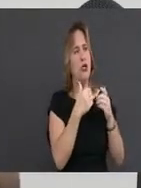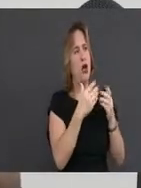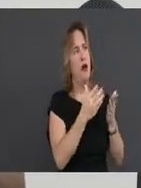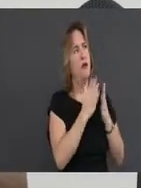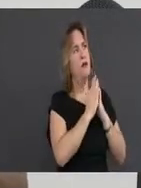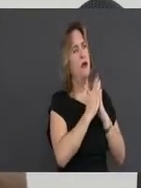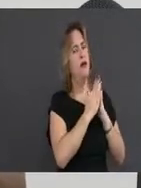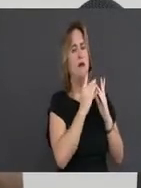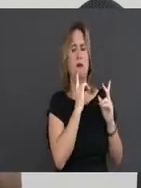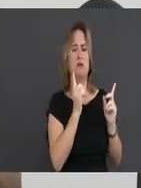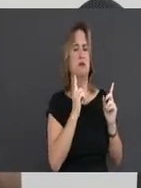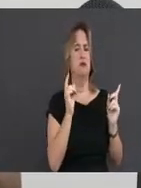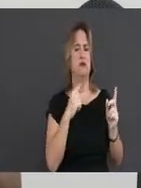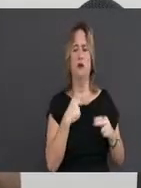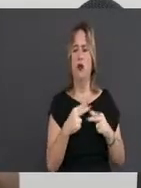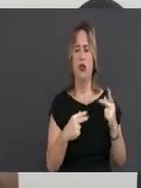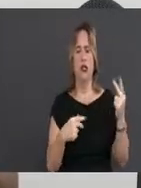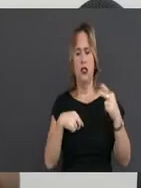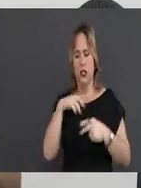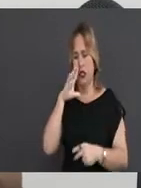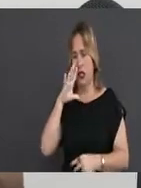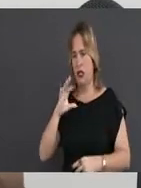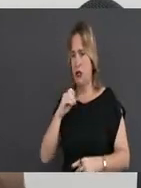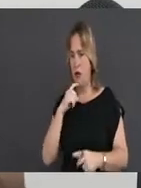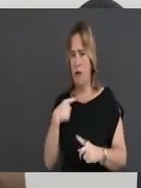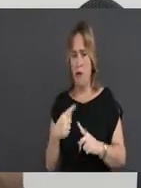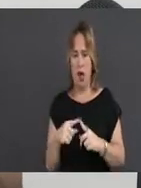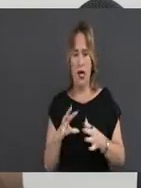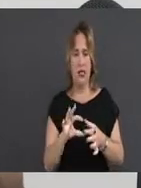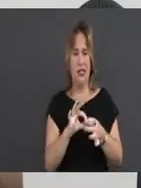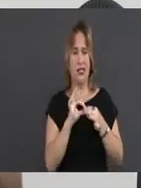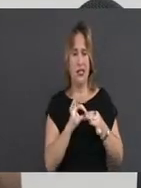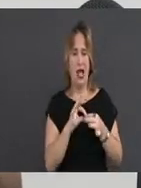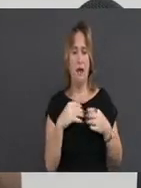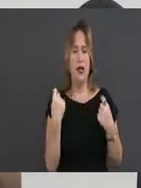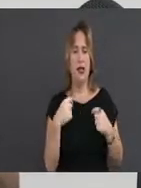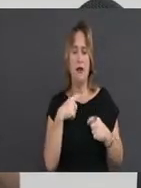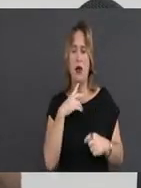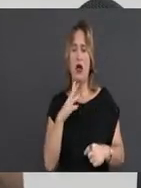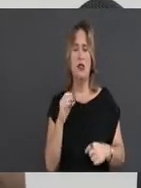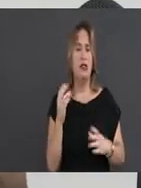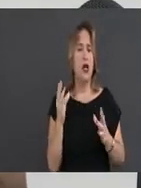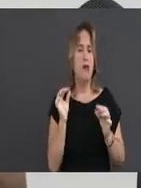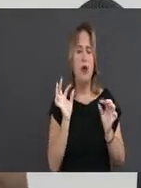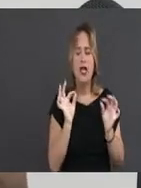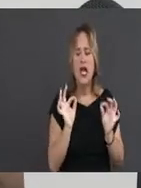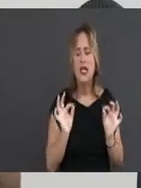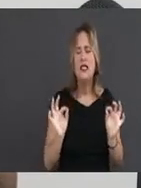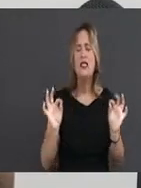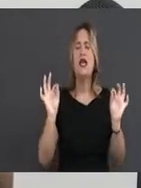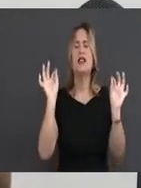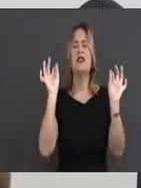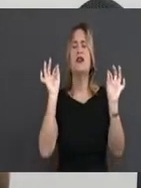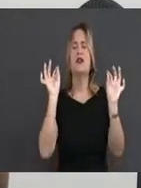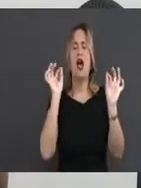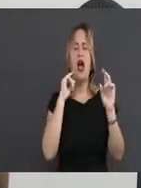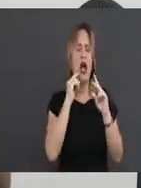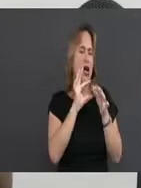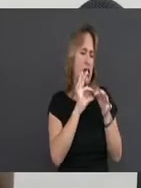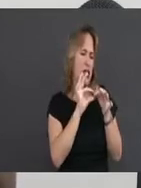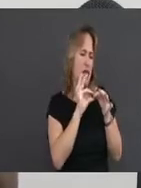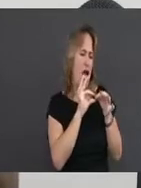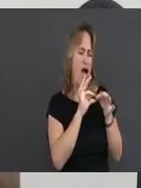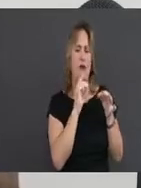atendido incluso los casos más críticos. Tenemos que decir que es muy excepcional, que no es algo que